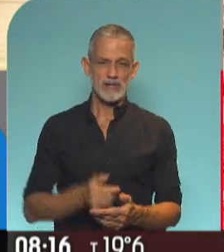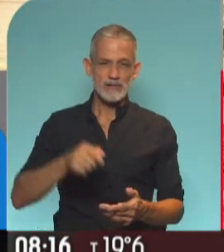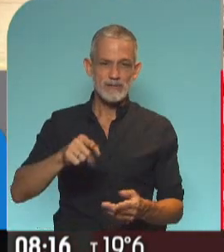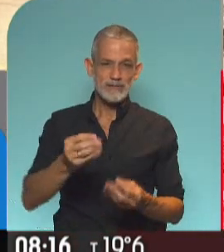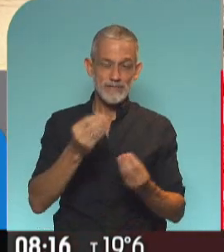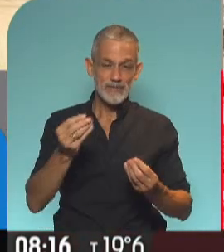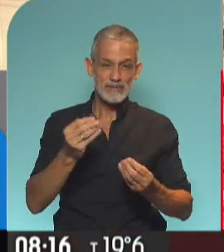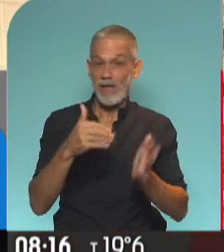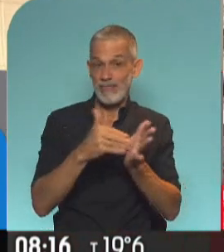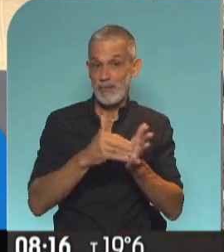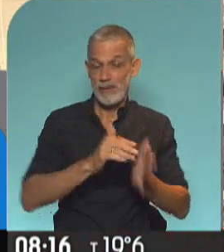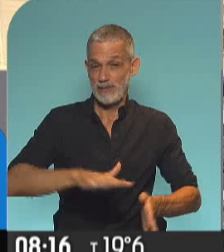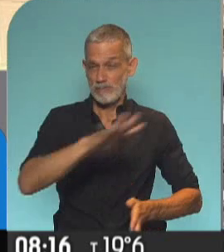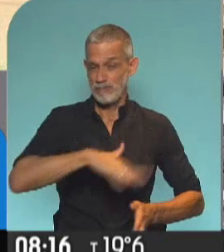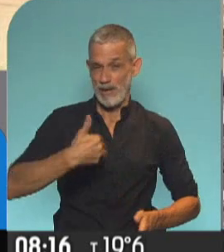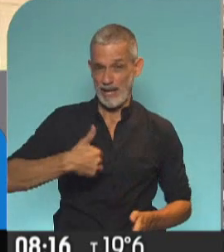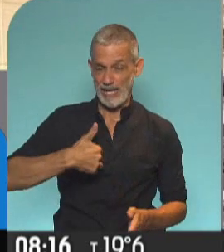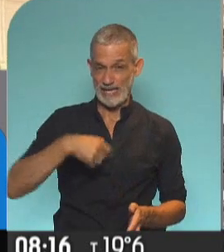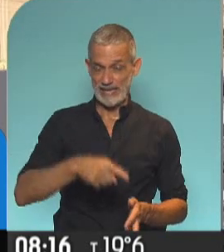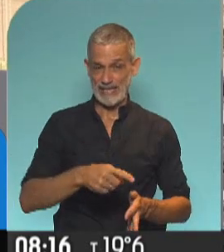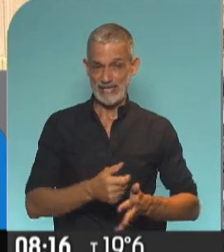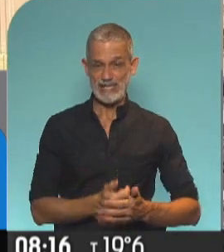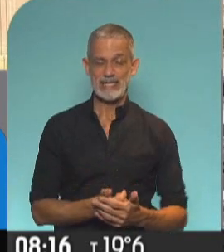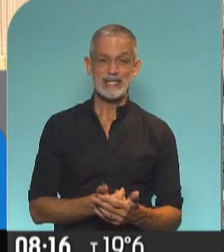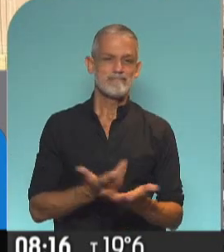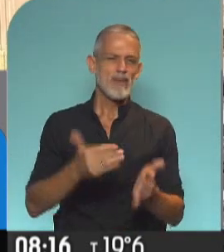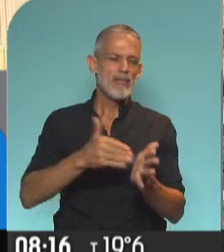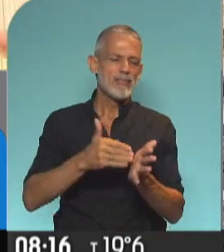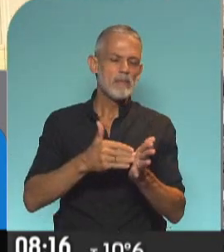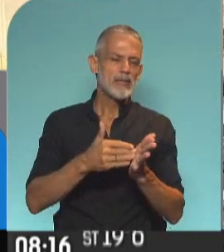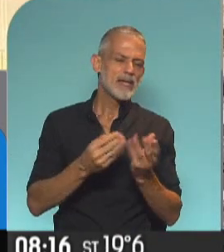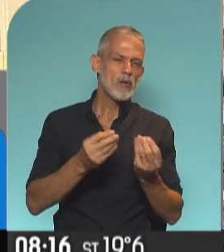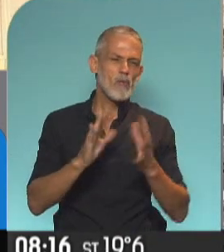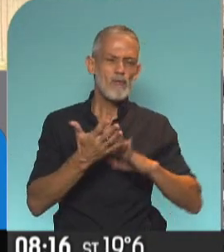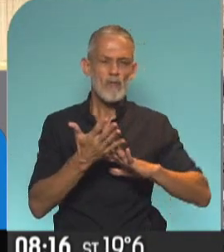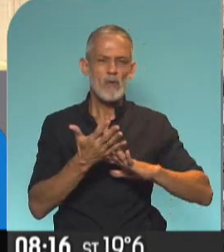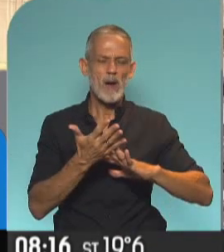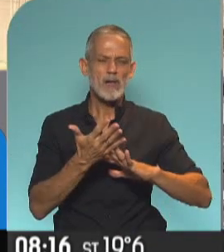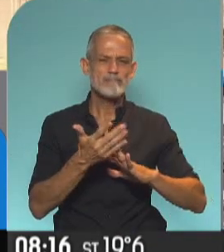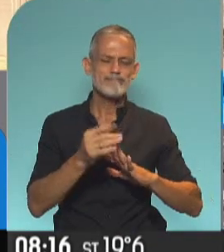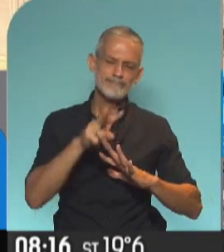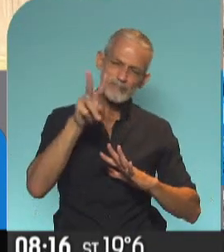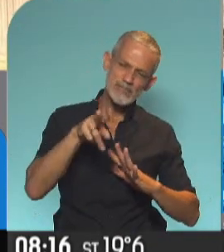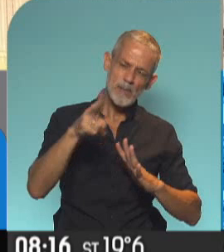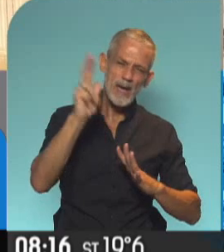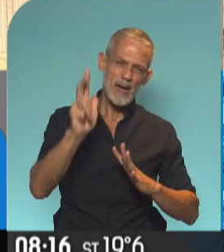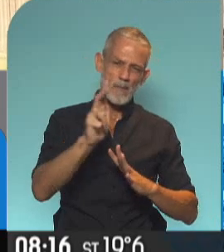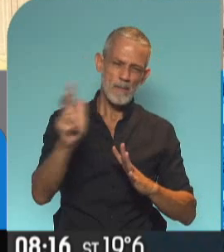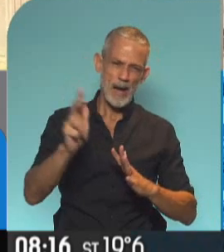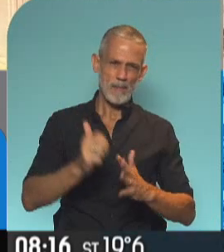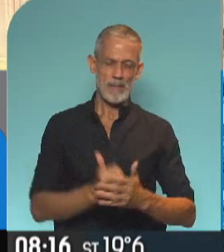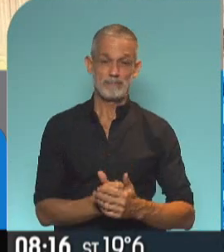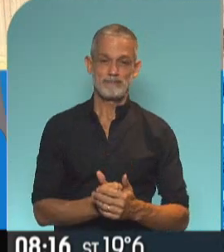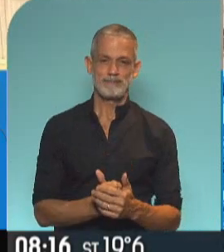condiciones en nuestro país y depende de cómo se mira esta figura del Papa, donde Fortunato,